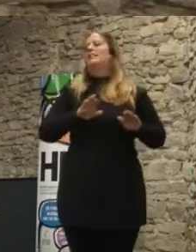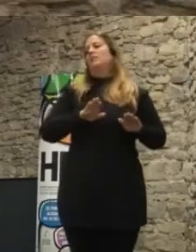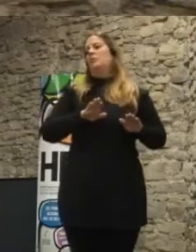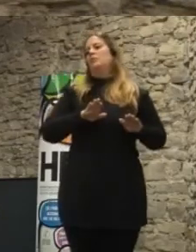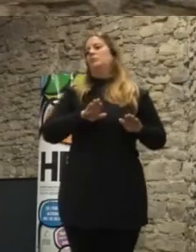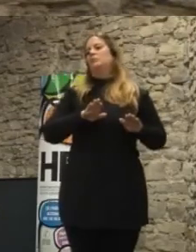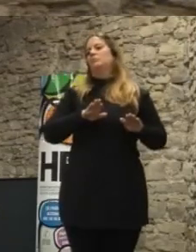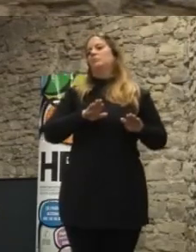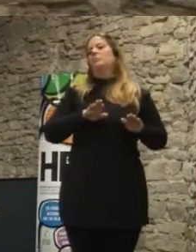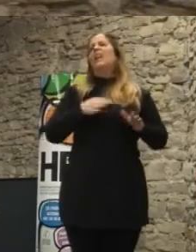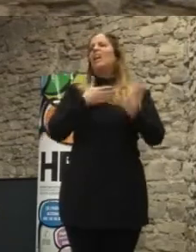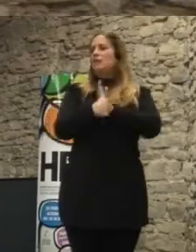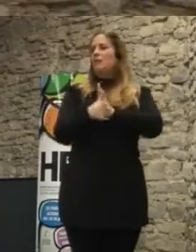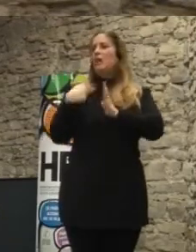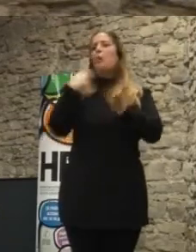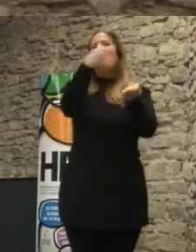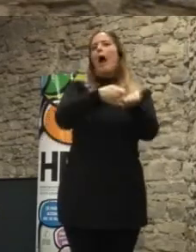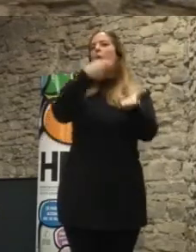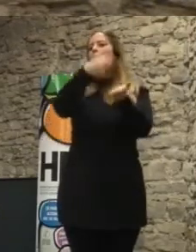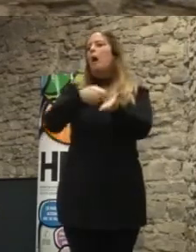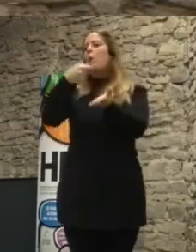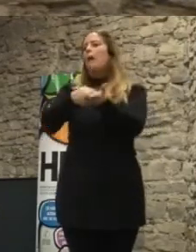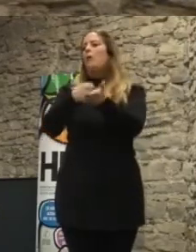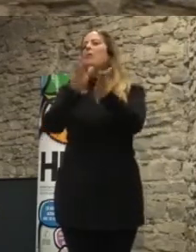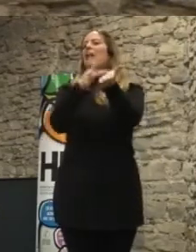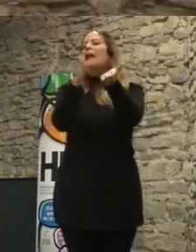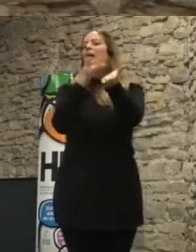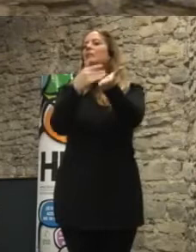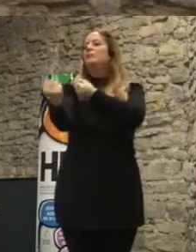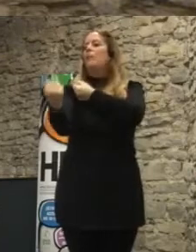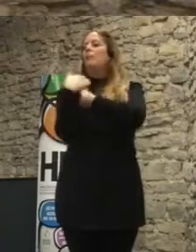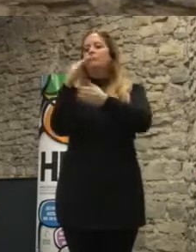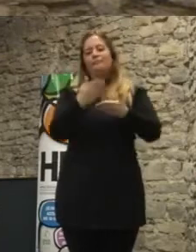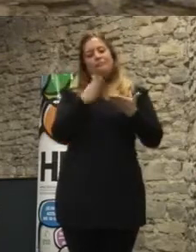Pago la cuota, recibo la revista, me parece bien.